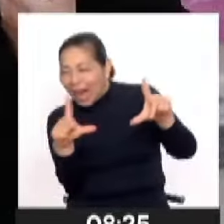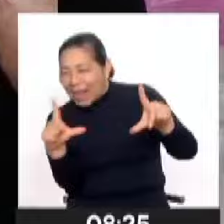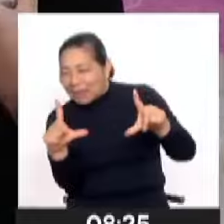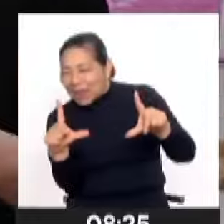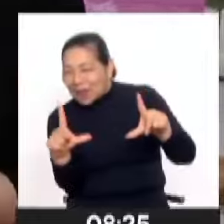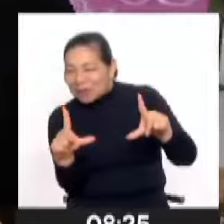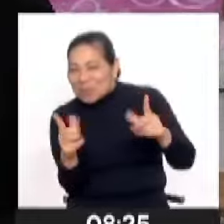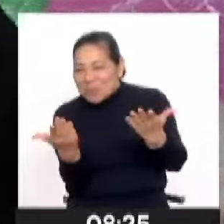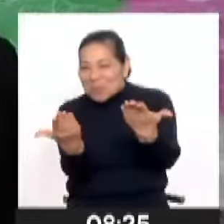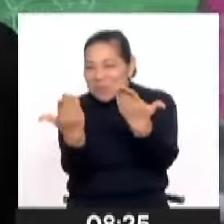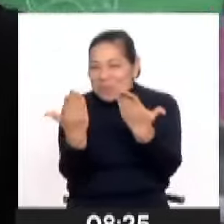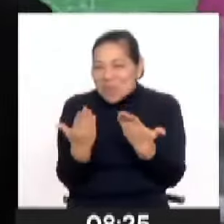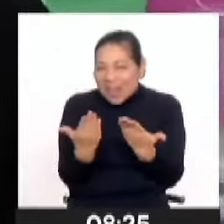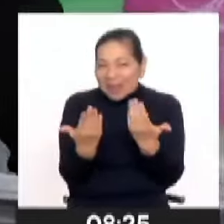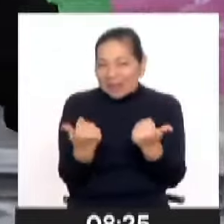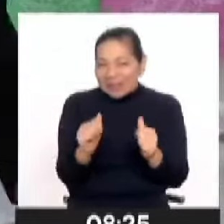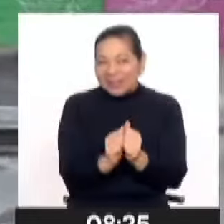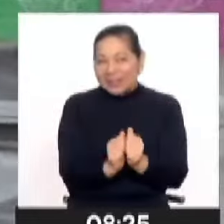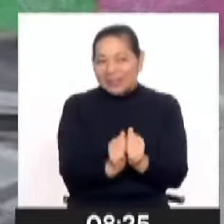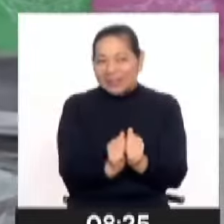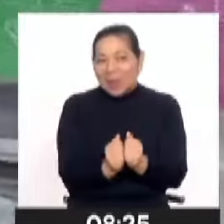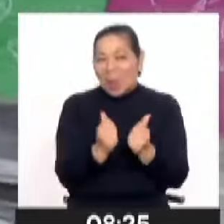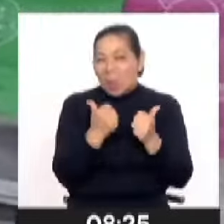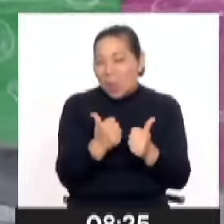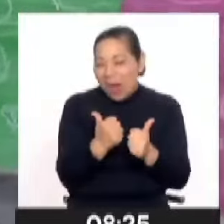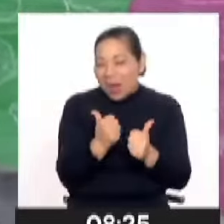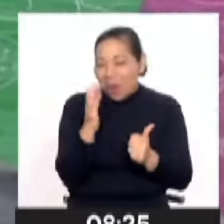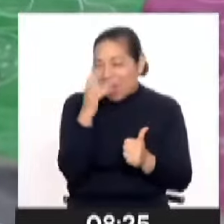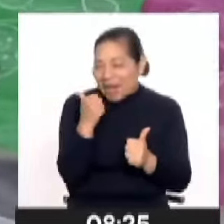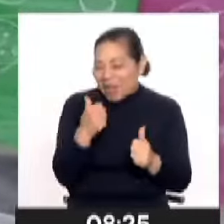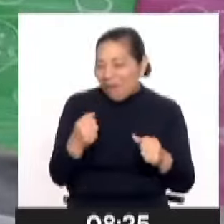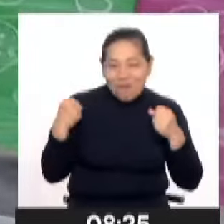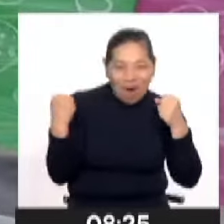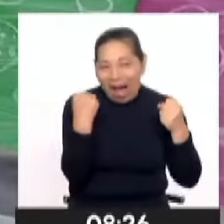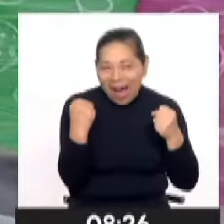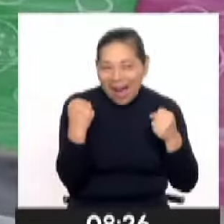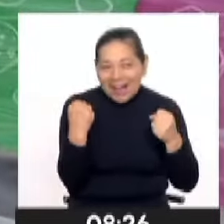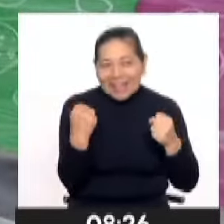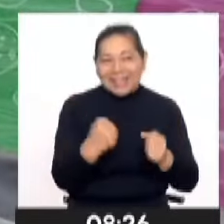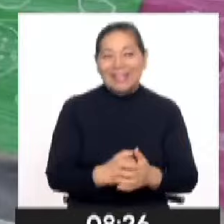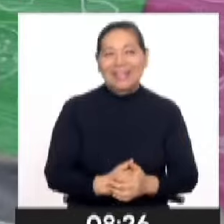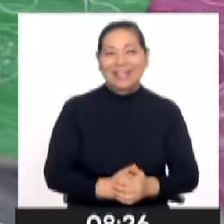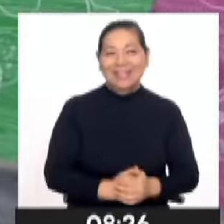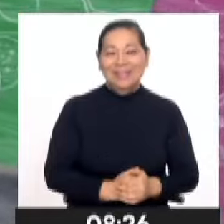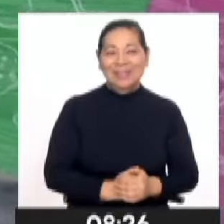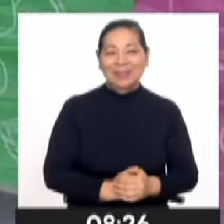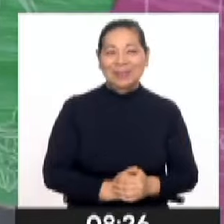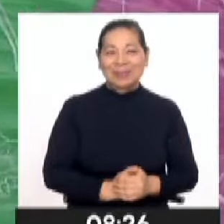nosotros. Así que, bienvenido, venga conmigo, para que lo digas. Bueno, bonito, ¡bravazo! ¡Bravazo!